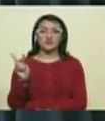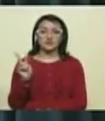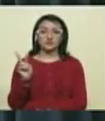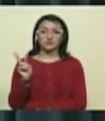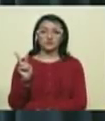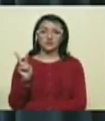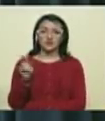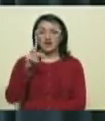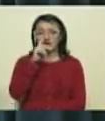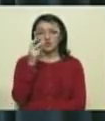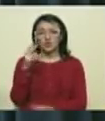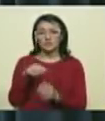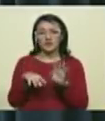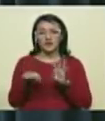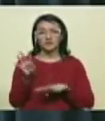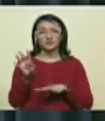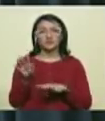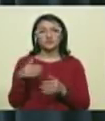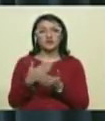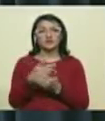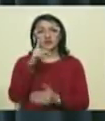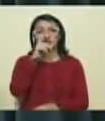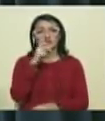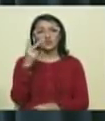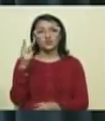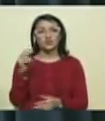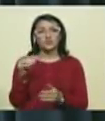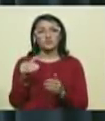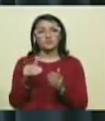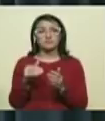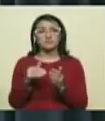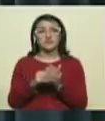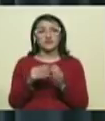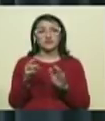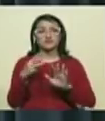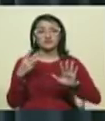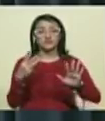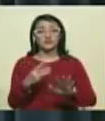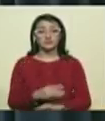entre el año 2014 y el año 2018.